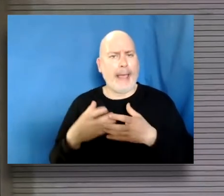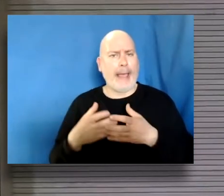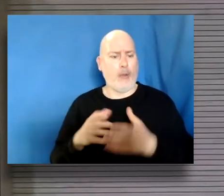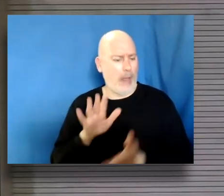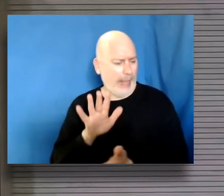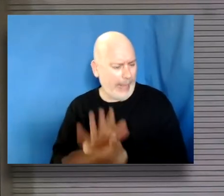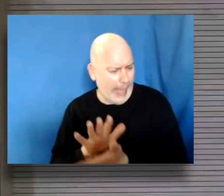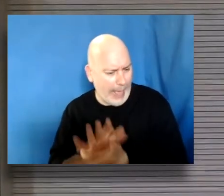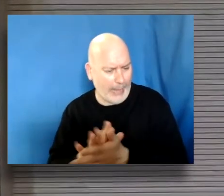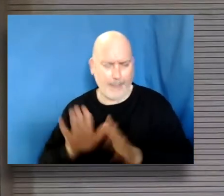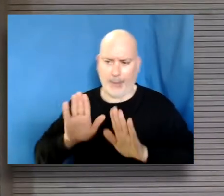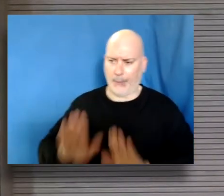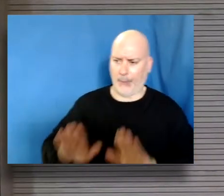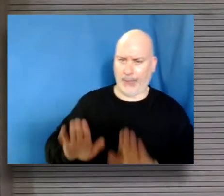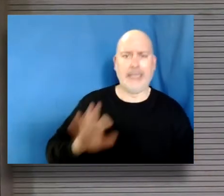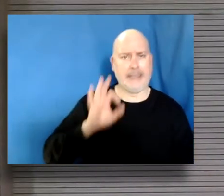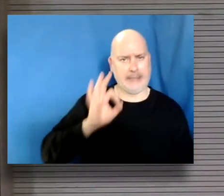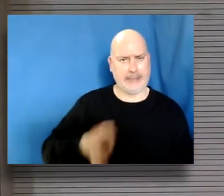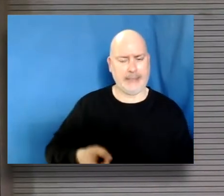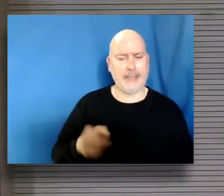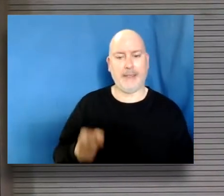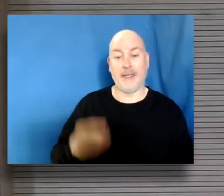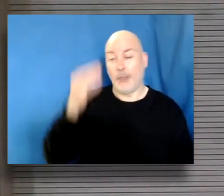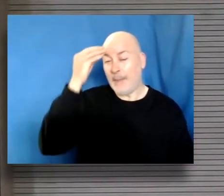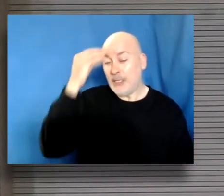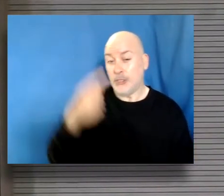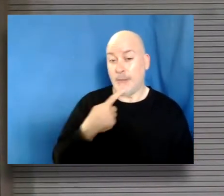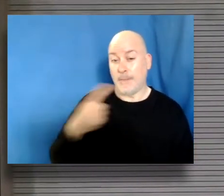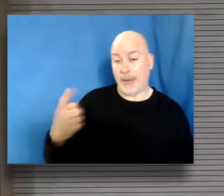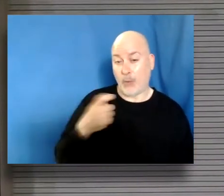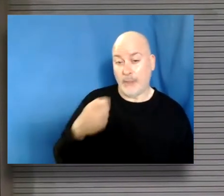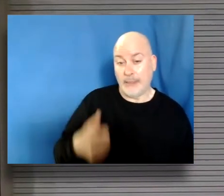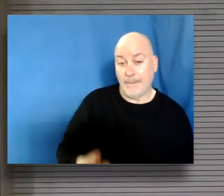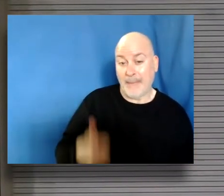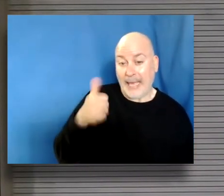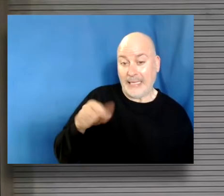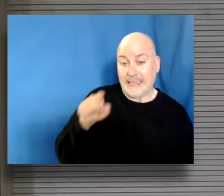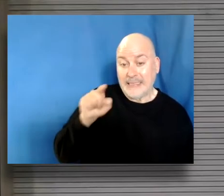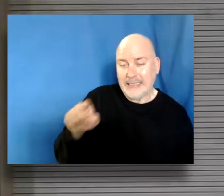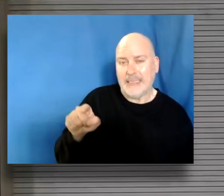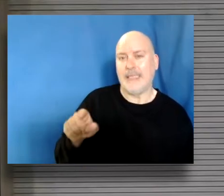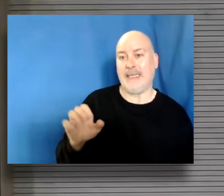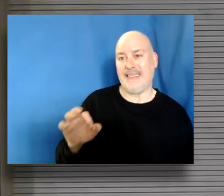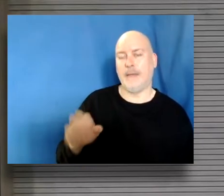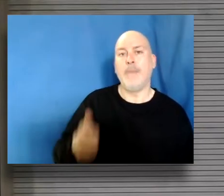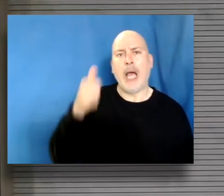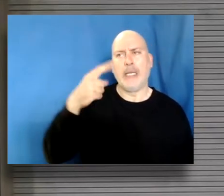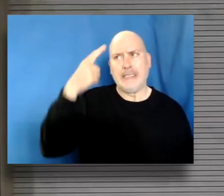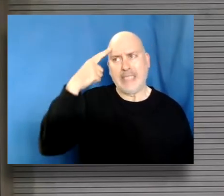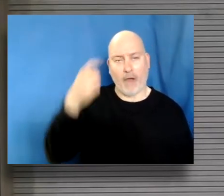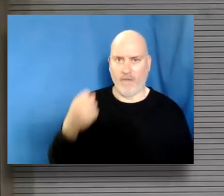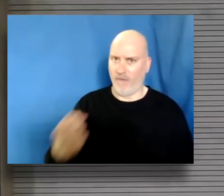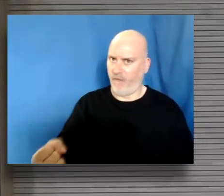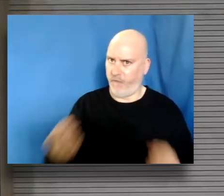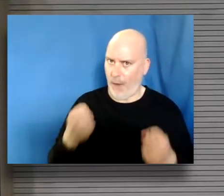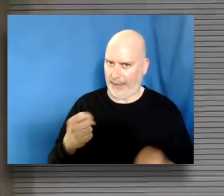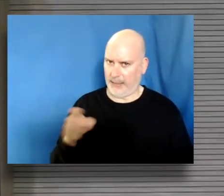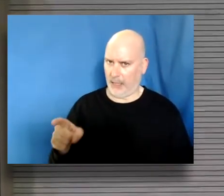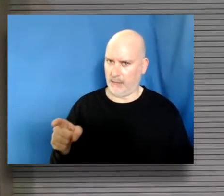calmarlo. Yo creo que la pregunta va dirigida un poco si se trata de un traumatismo severo, ¿no? En casos